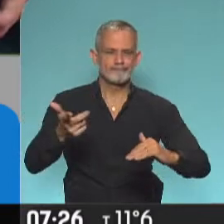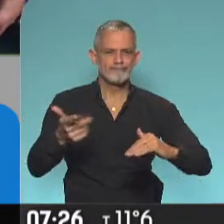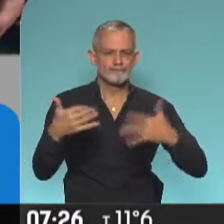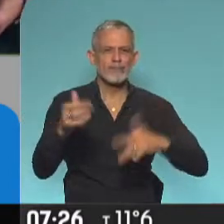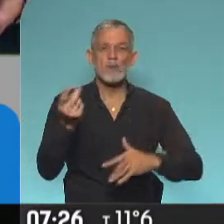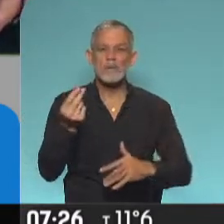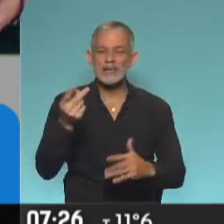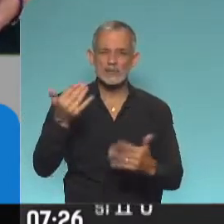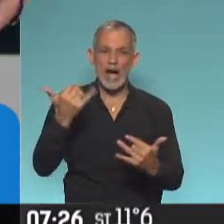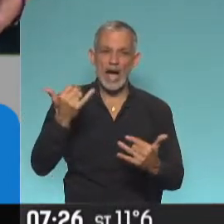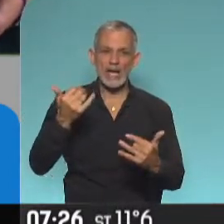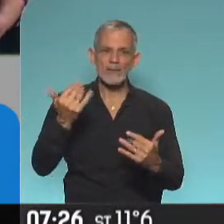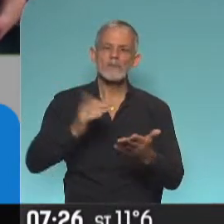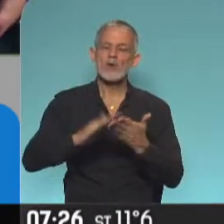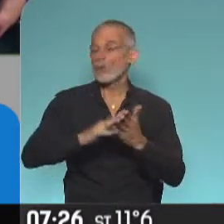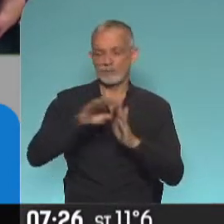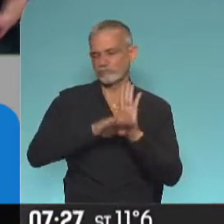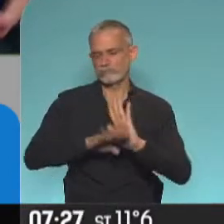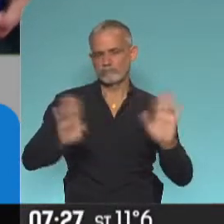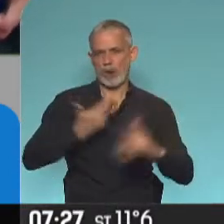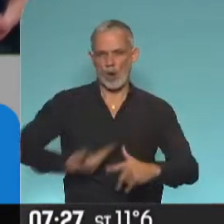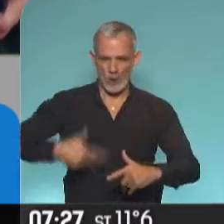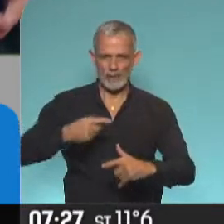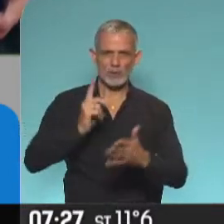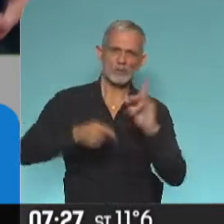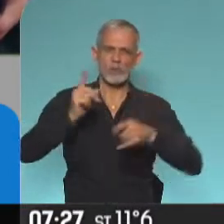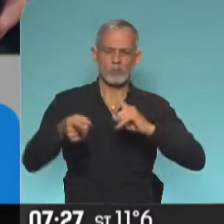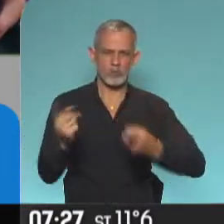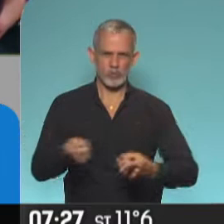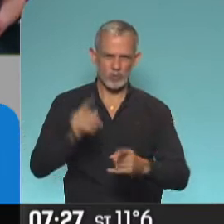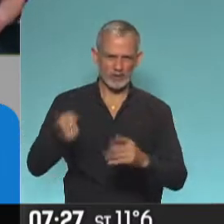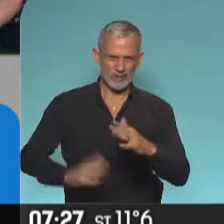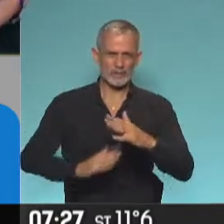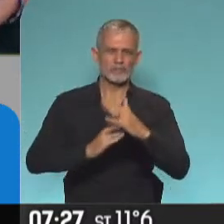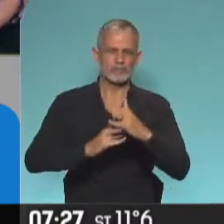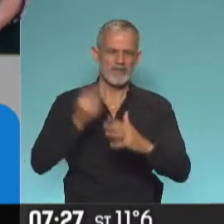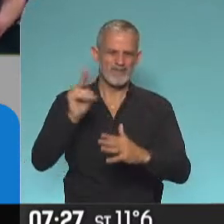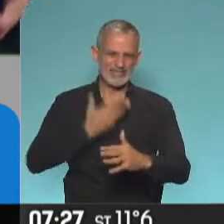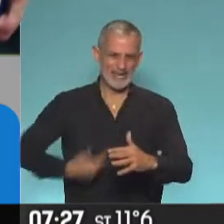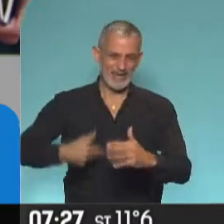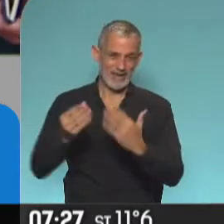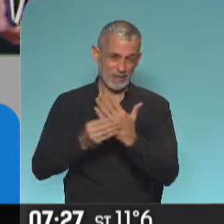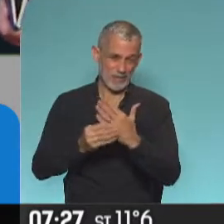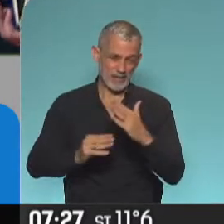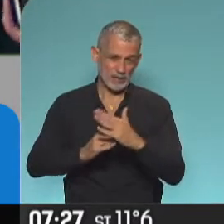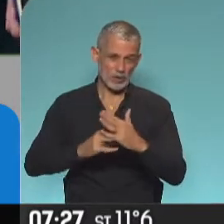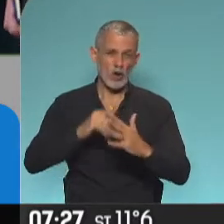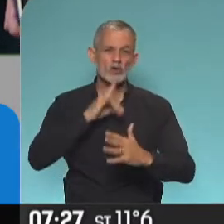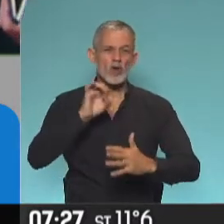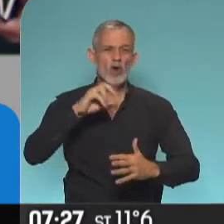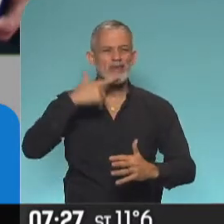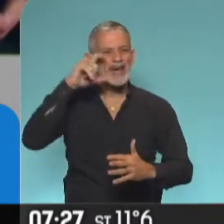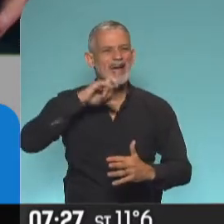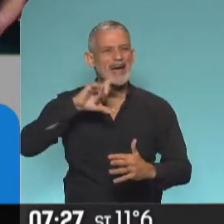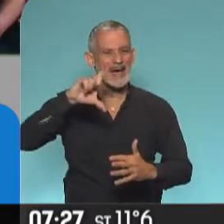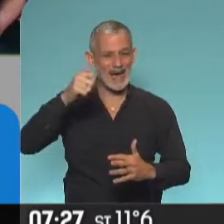se habla de que podría llegar a haber nuevas medidas económicas. También la titular, la vicejefa de gabinete, Cecilia Todesca Boco, dio una